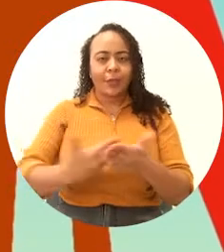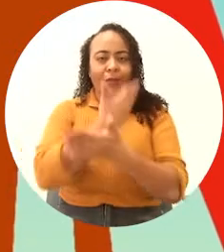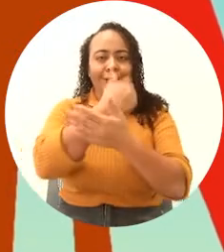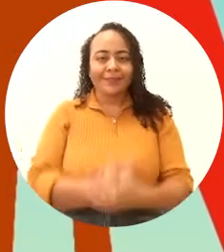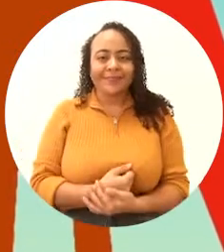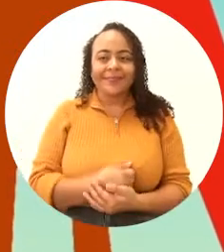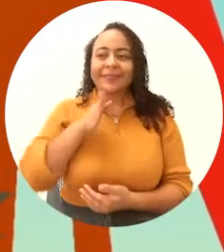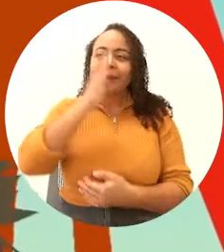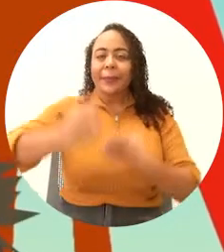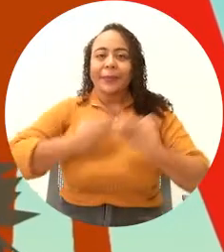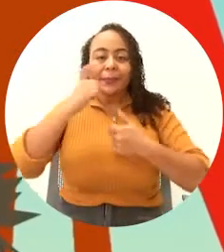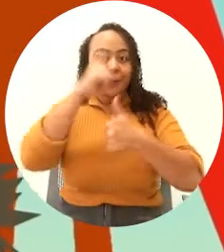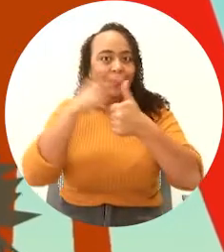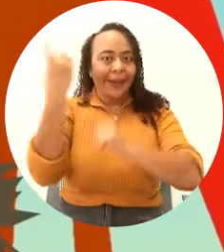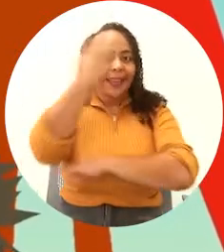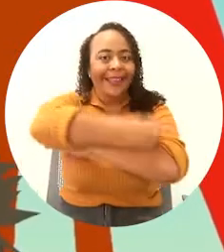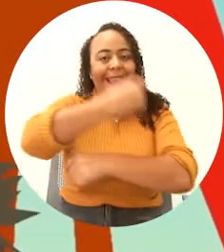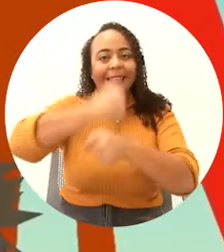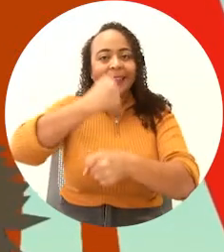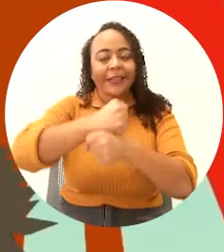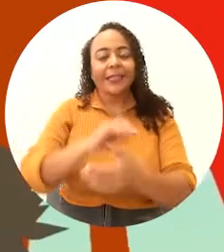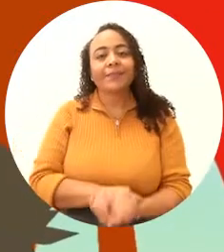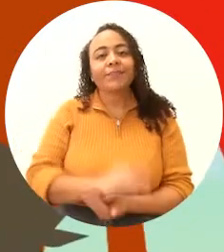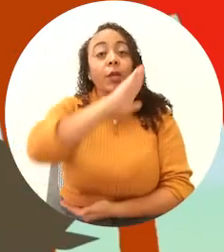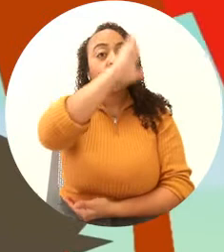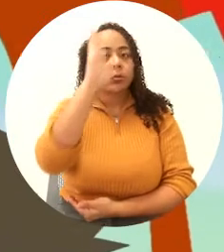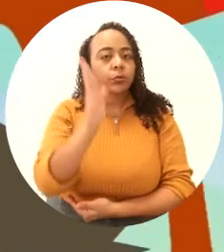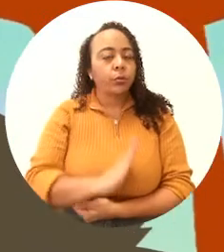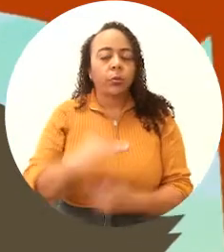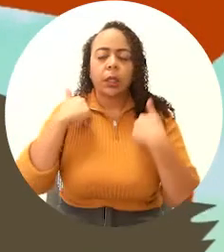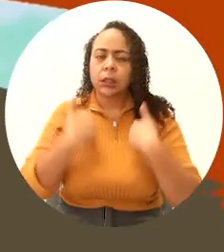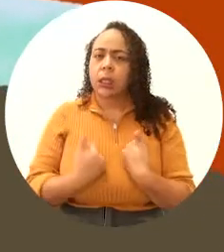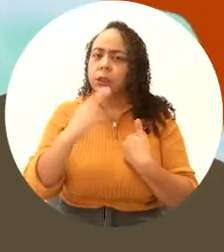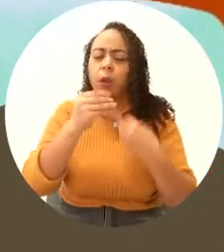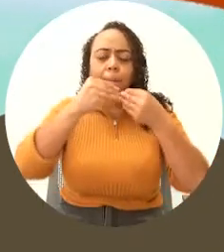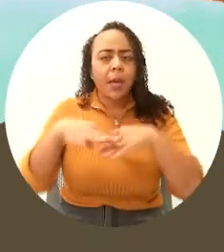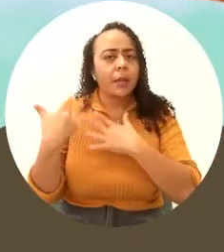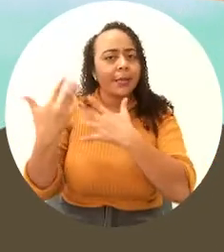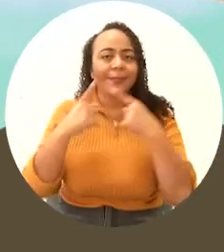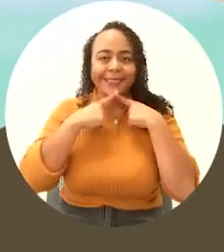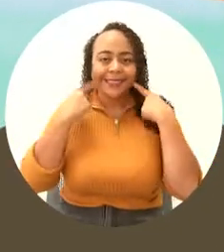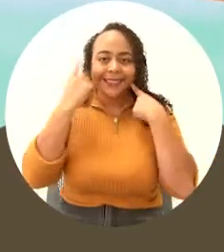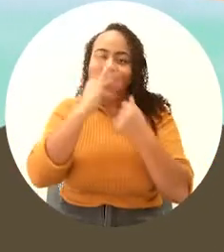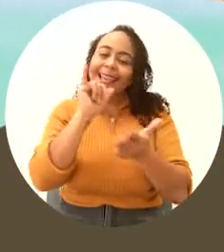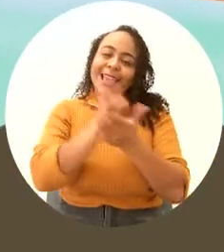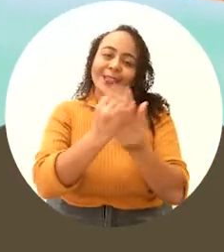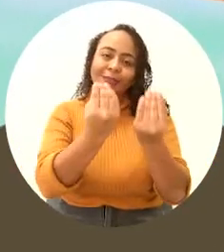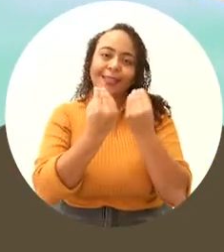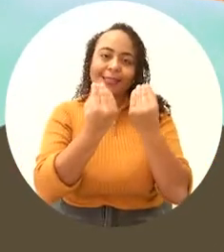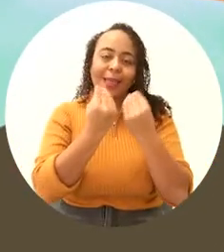muy emocionado para su primer día de trabajo. Él nunca se rinde, no pierde la esperanza ni la sonrisa, y eso es lo que nos ha